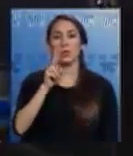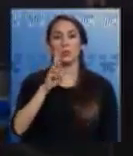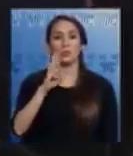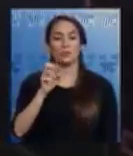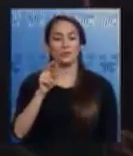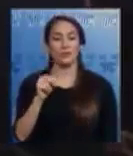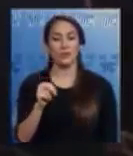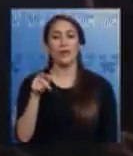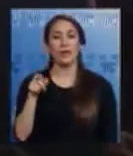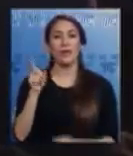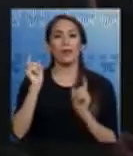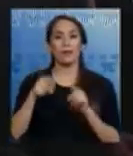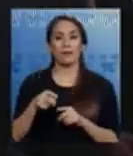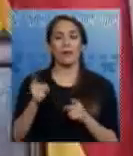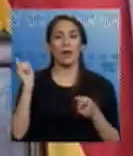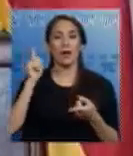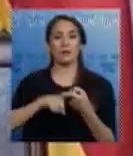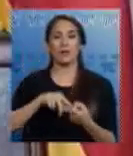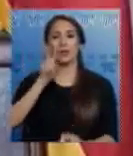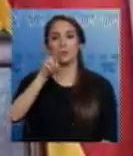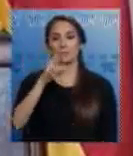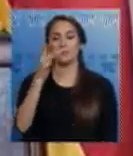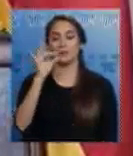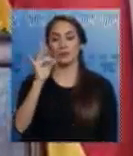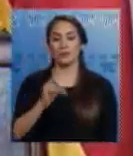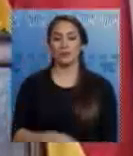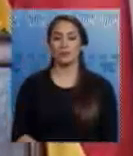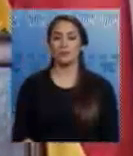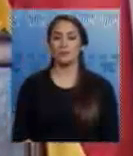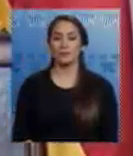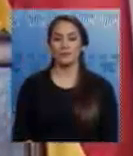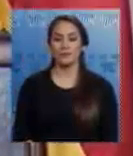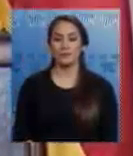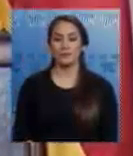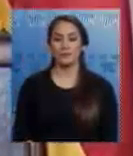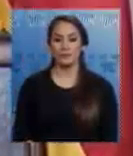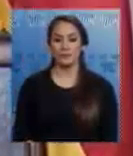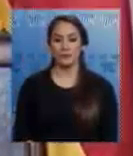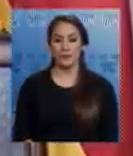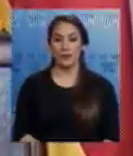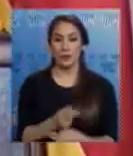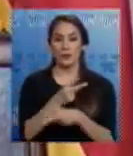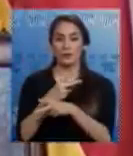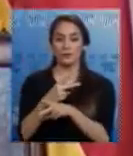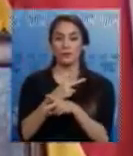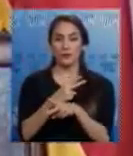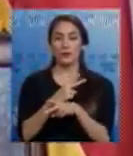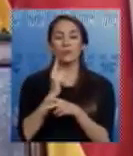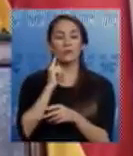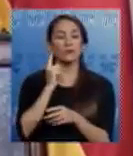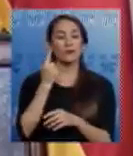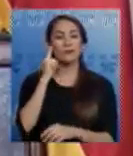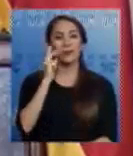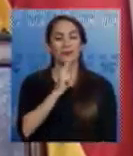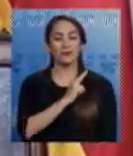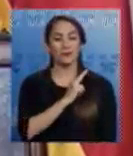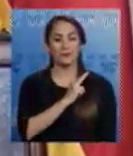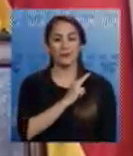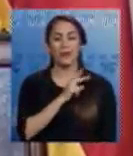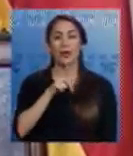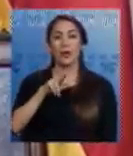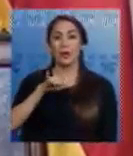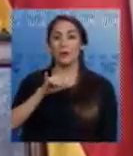y que tendrá que actuar hasta el 2018. De la convocatoria al Consejo Superior enviada por Luis Fernando